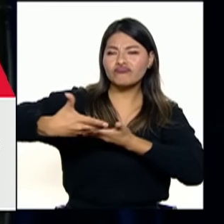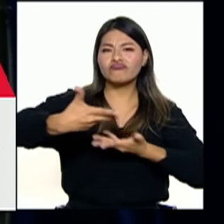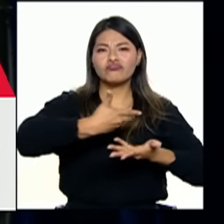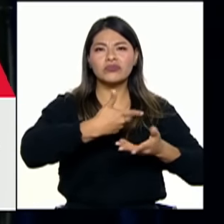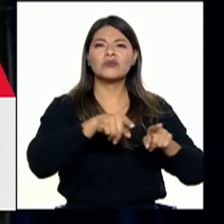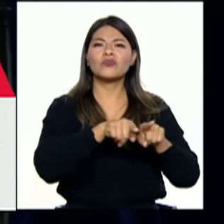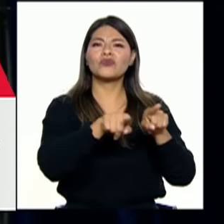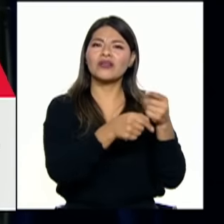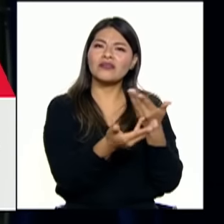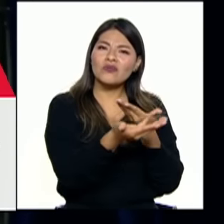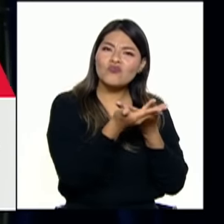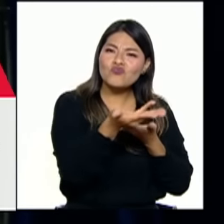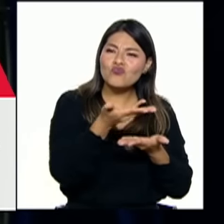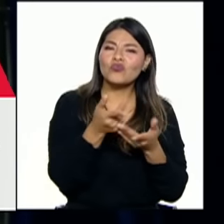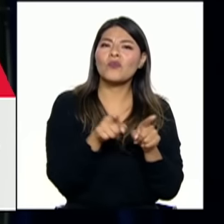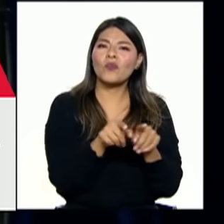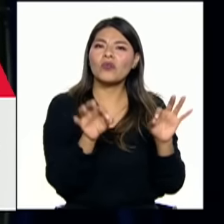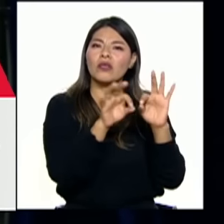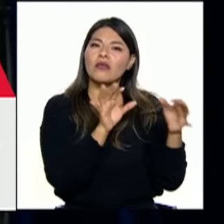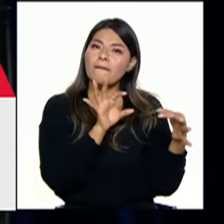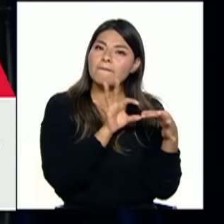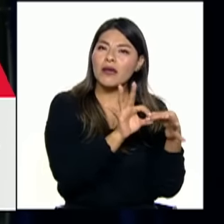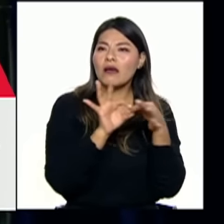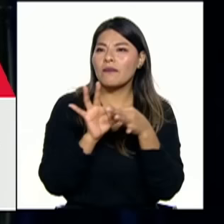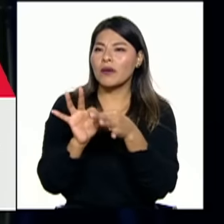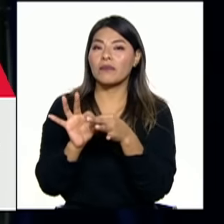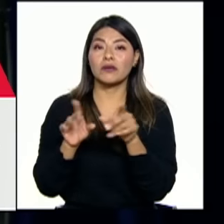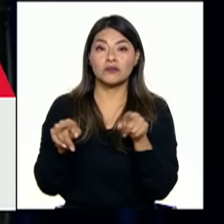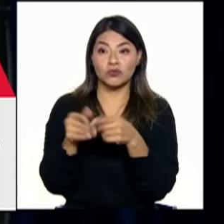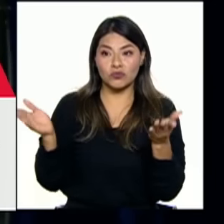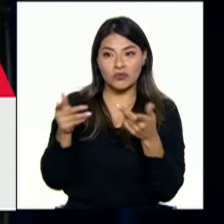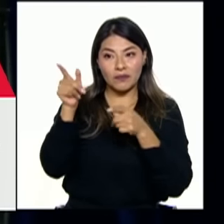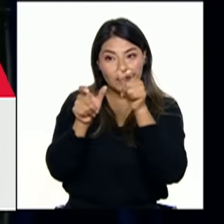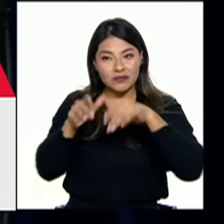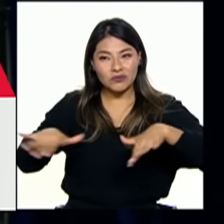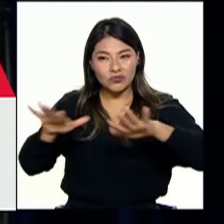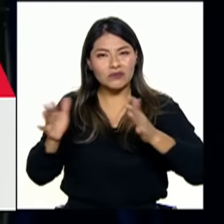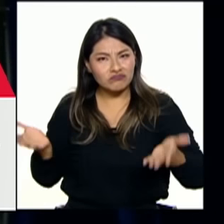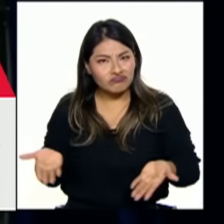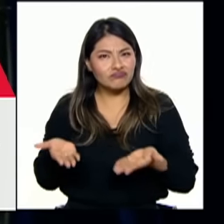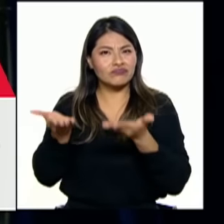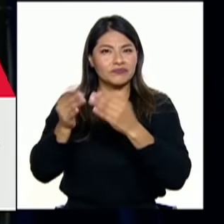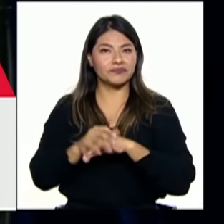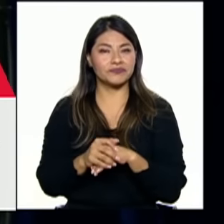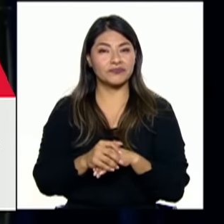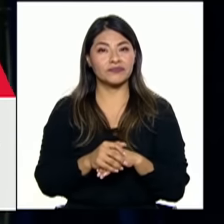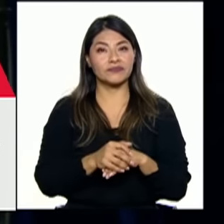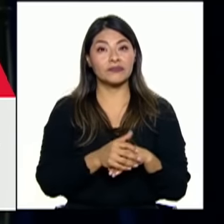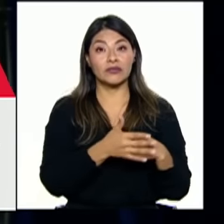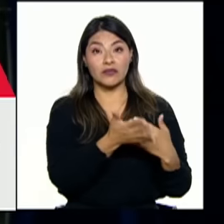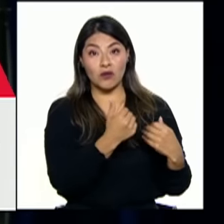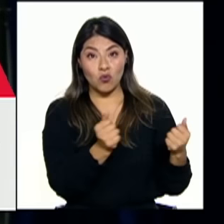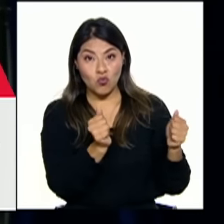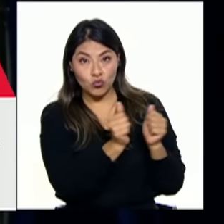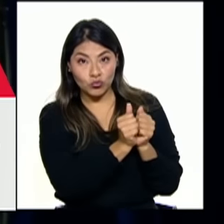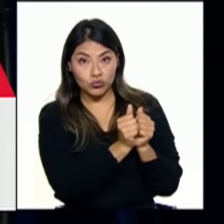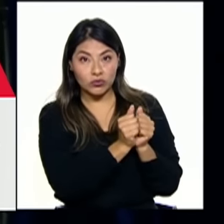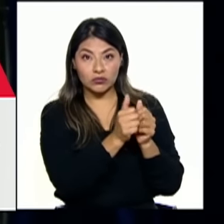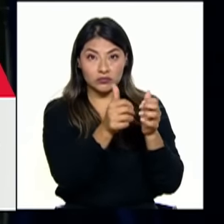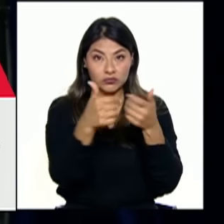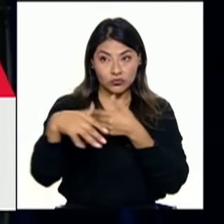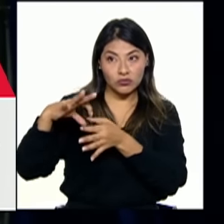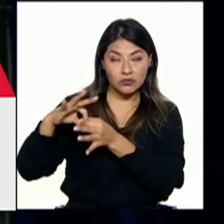de mayores oportunidades para nuestros compatriotas. La unión y la cooperación entre el sector